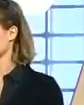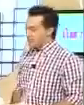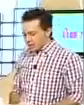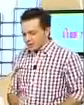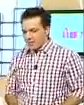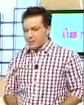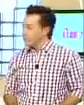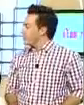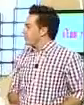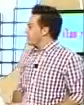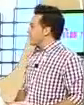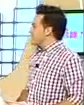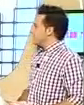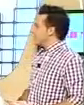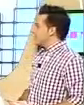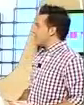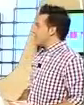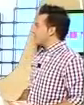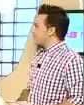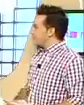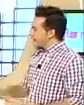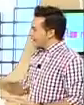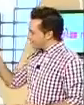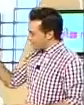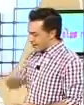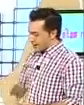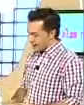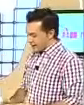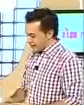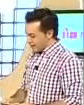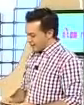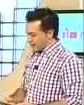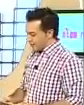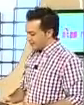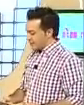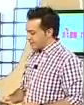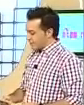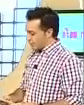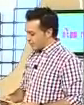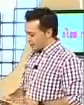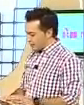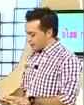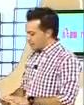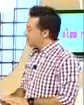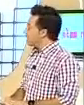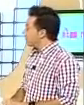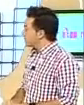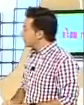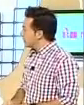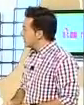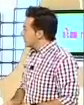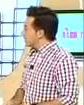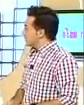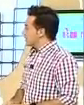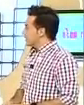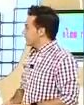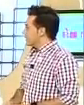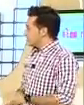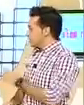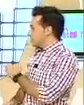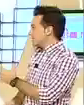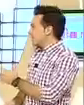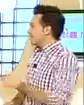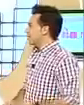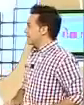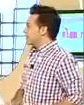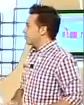empezar. Vamos a empezar, ¿sí? Empieza A Vivir Bien, empezará la traducción Maite de la Fuente y